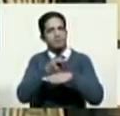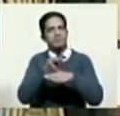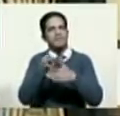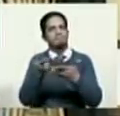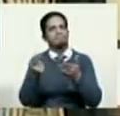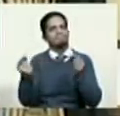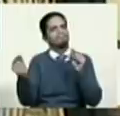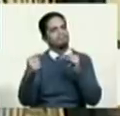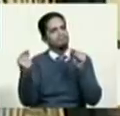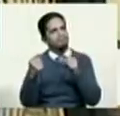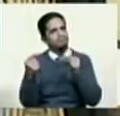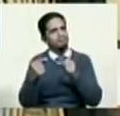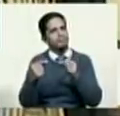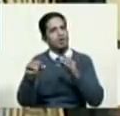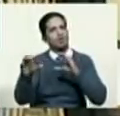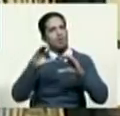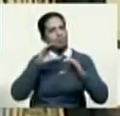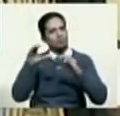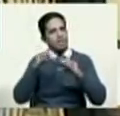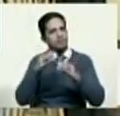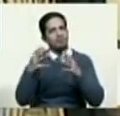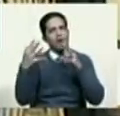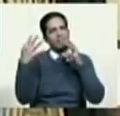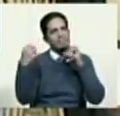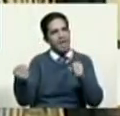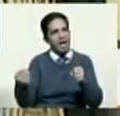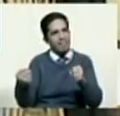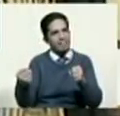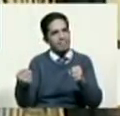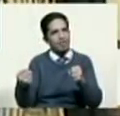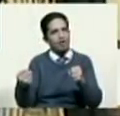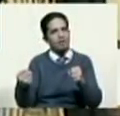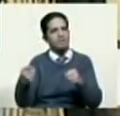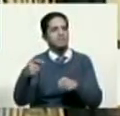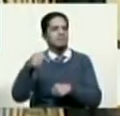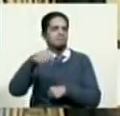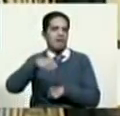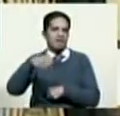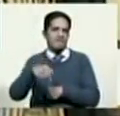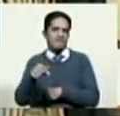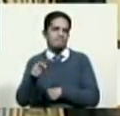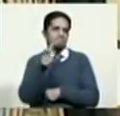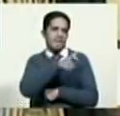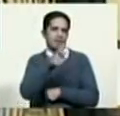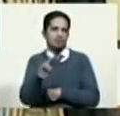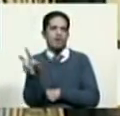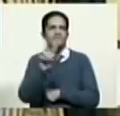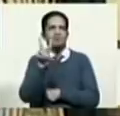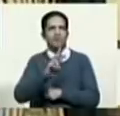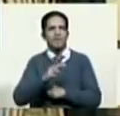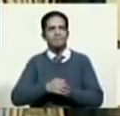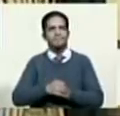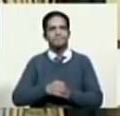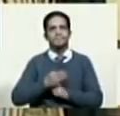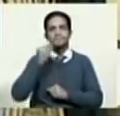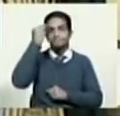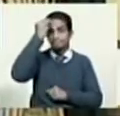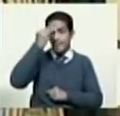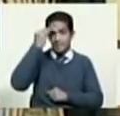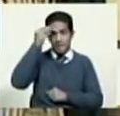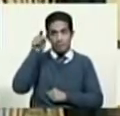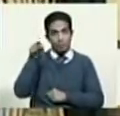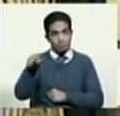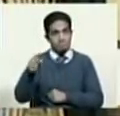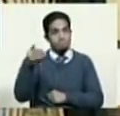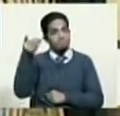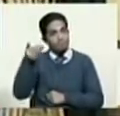diálogo, el entendimiento, el encuentro entre venezolanos. Nos parece muy importante